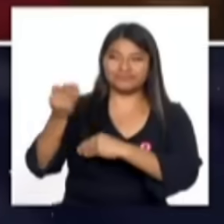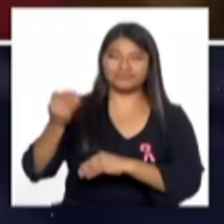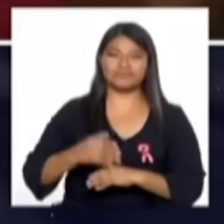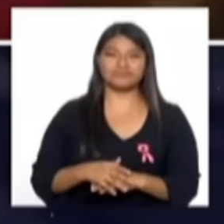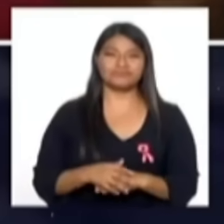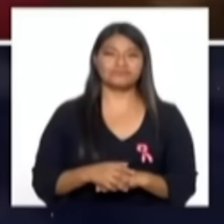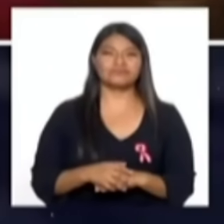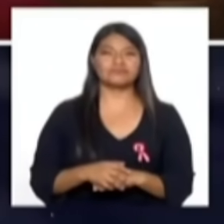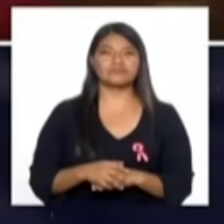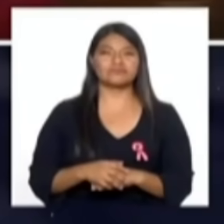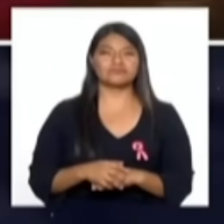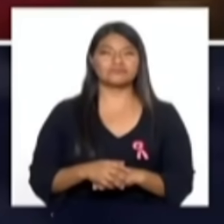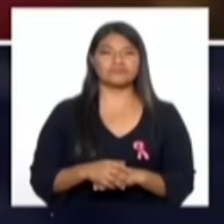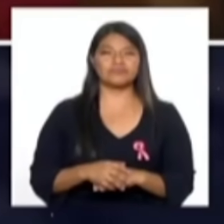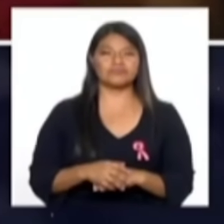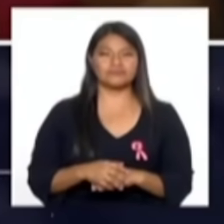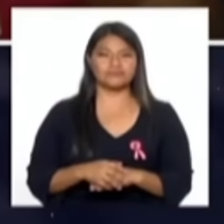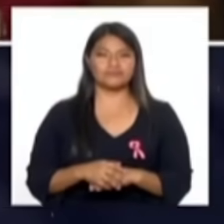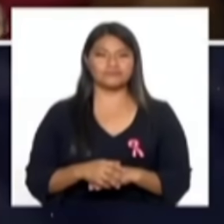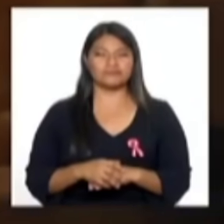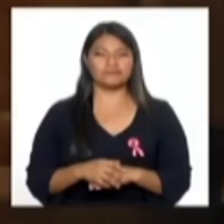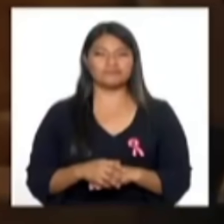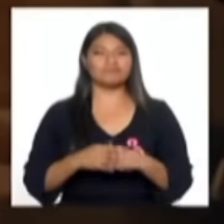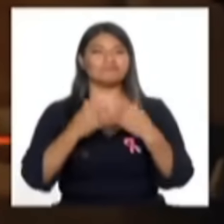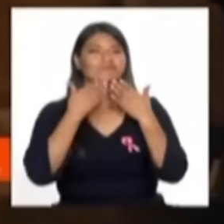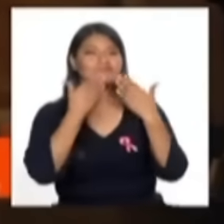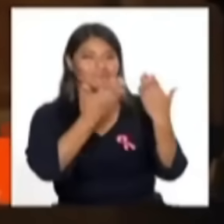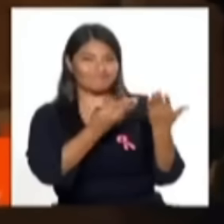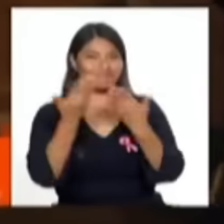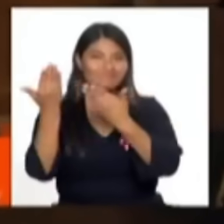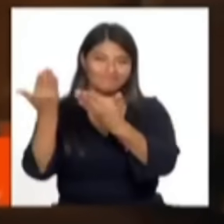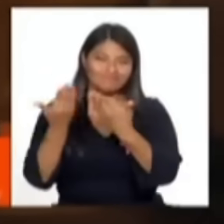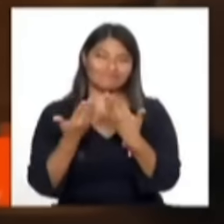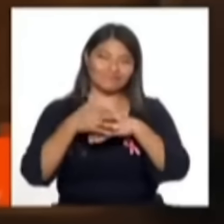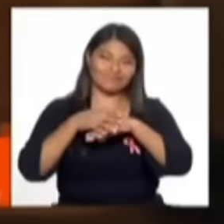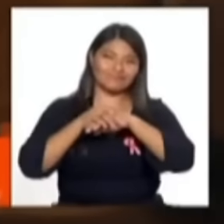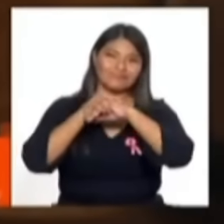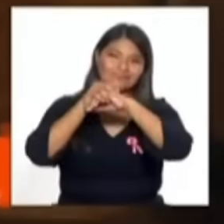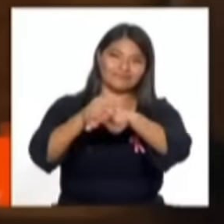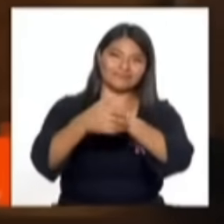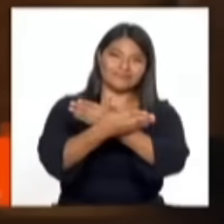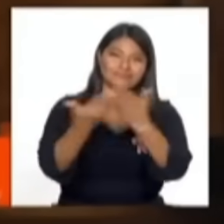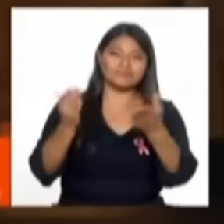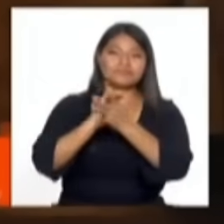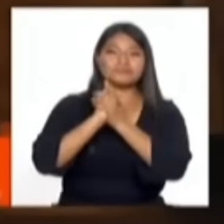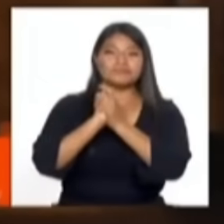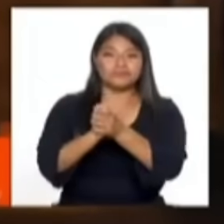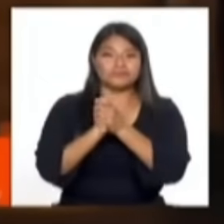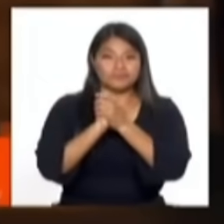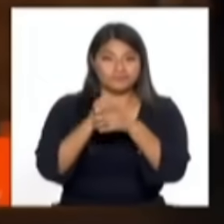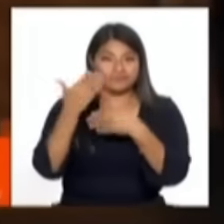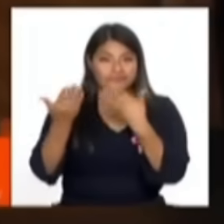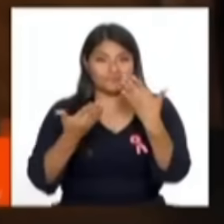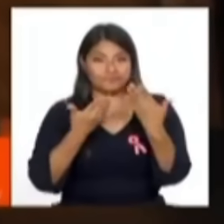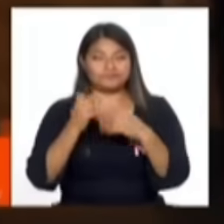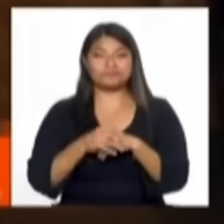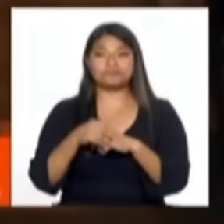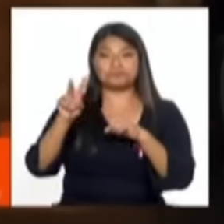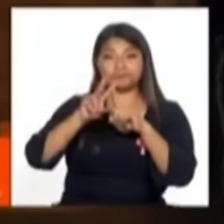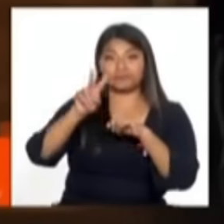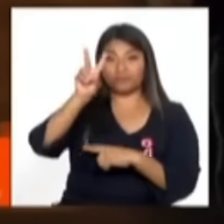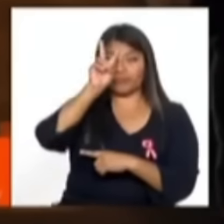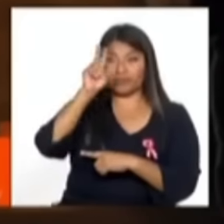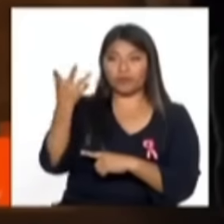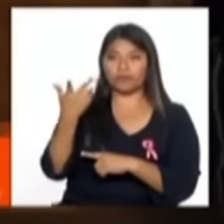Carola. ¿Cómo estás, Romy? ¿Cómo está, Gastón? El saludo para ustedes y para todos los amigos que están en sintonía de TV Perú. ¿Qué está pasando